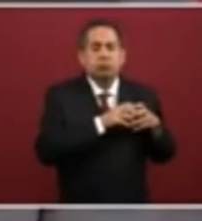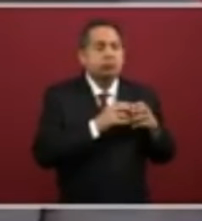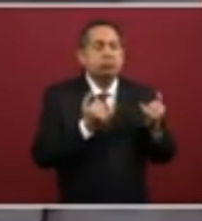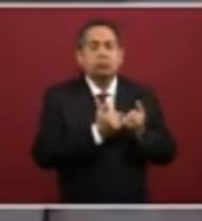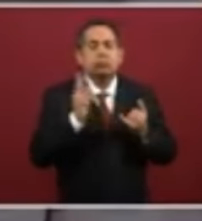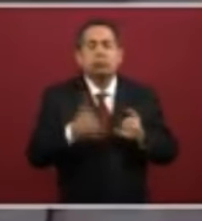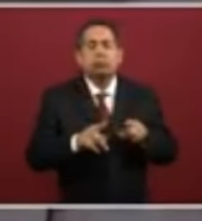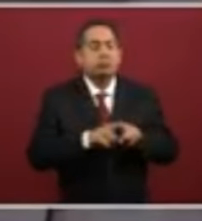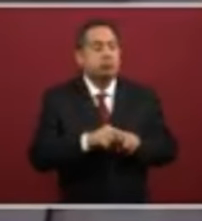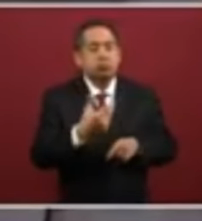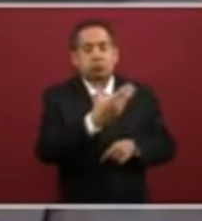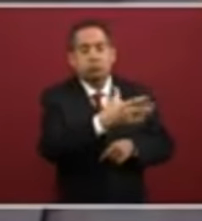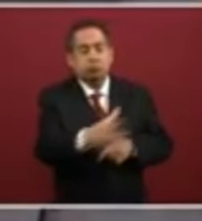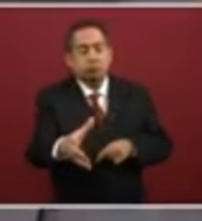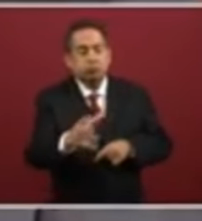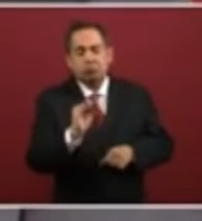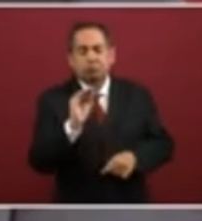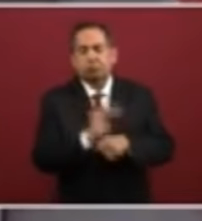campo,